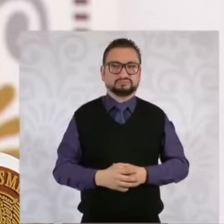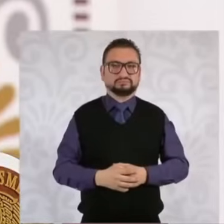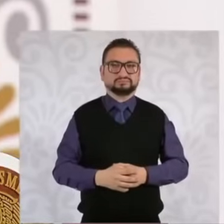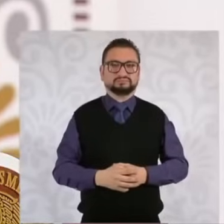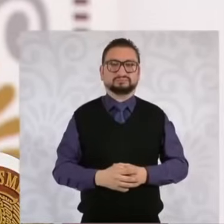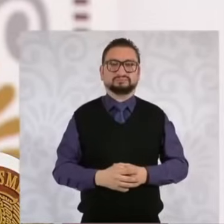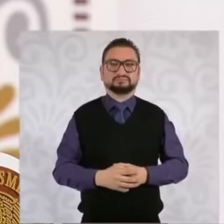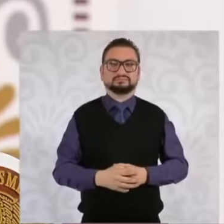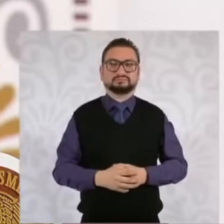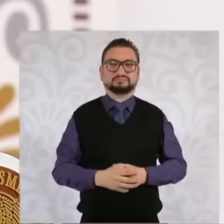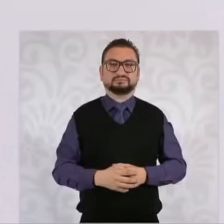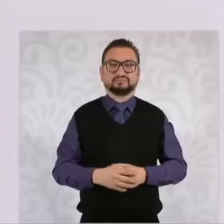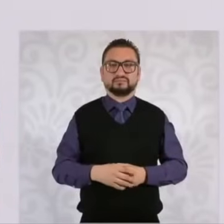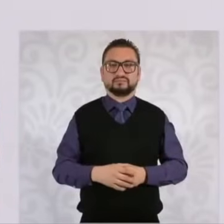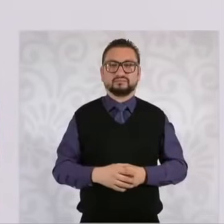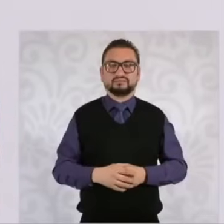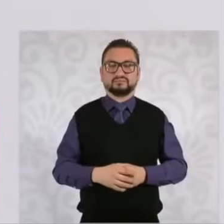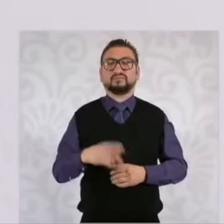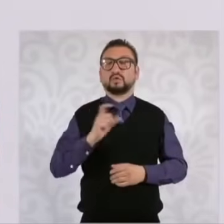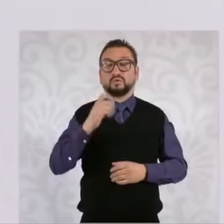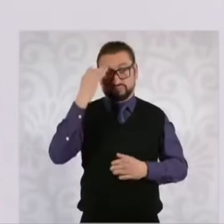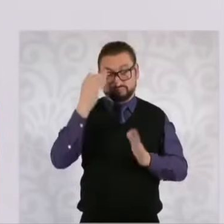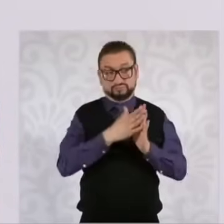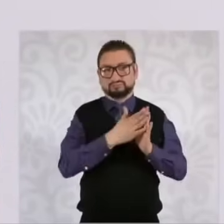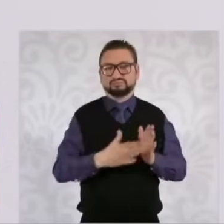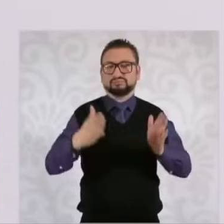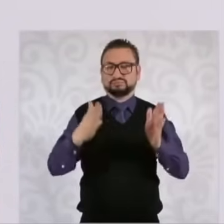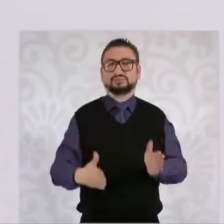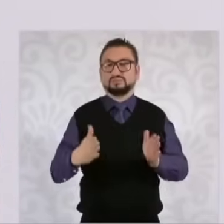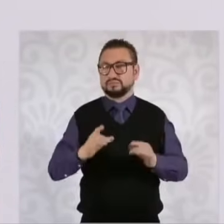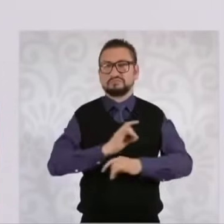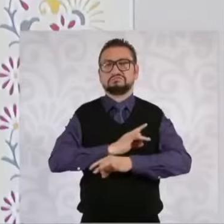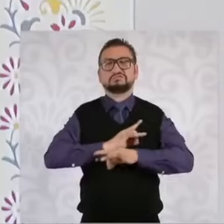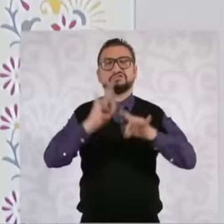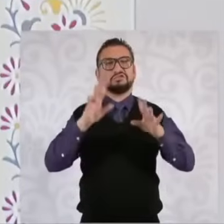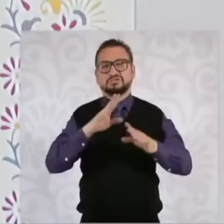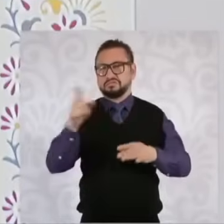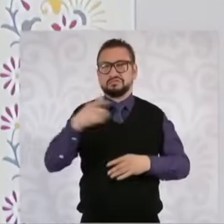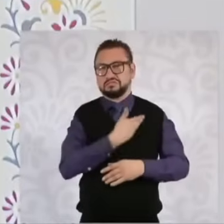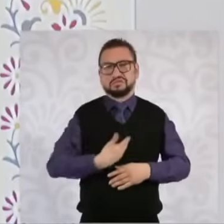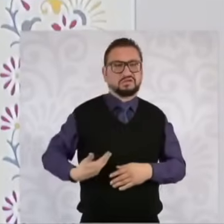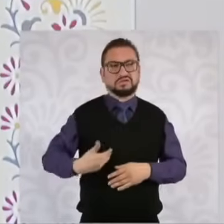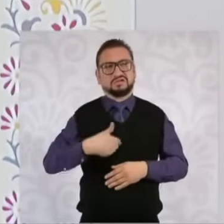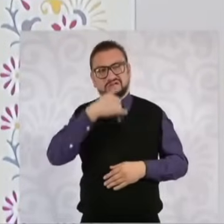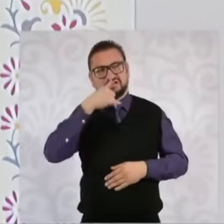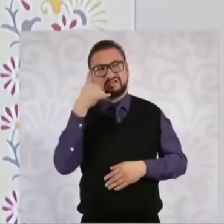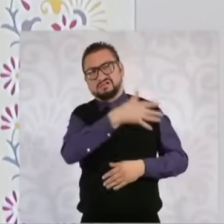En un momento en donde se había decretado una guerra contra el narco.